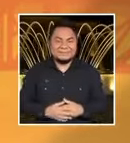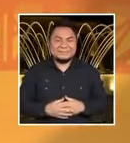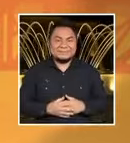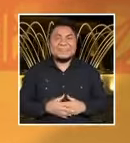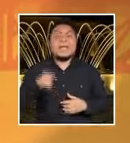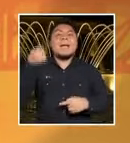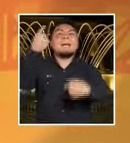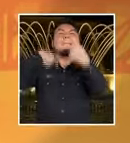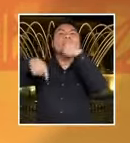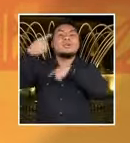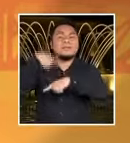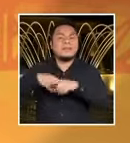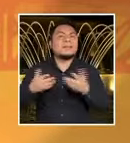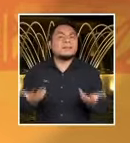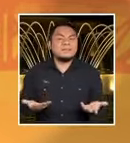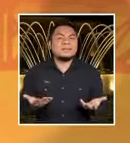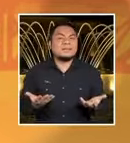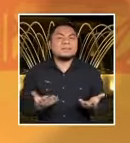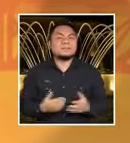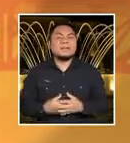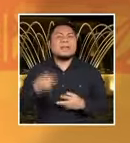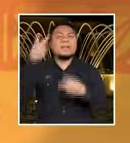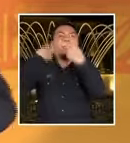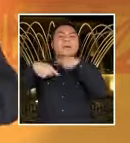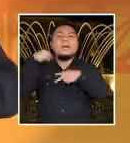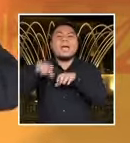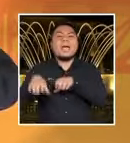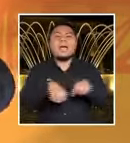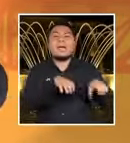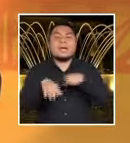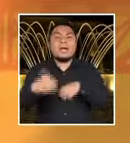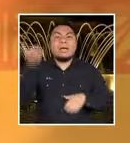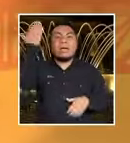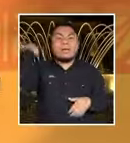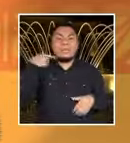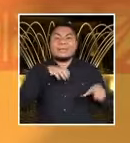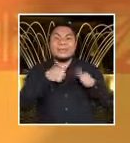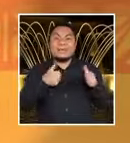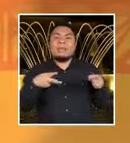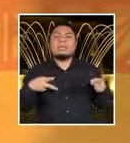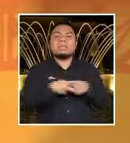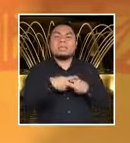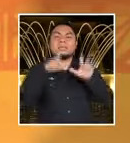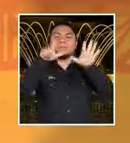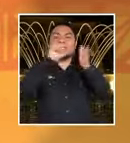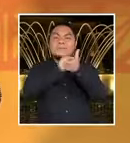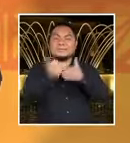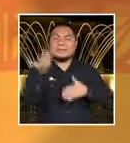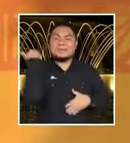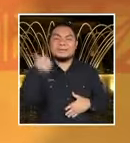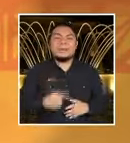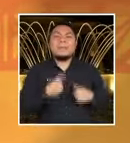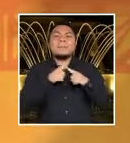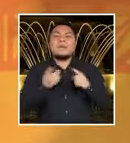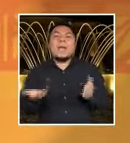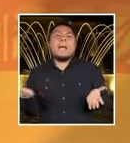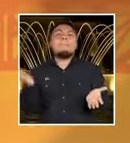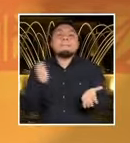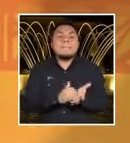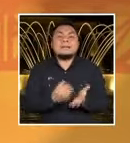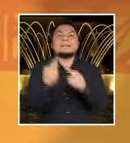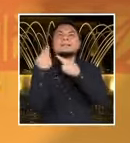en volver a las actividades que habíamos dejado hace 7 meses, pero con mayor